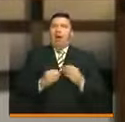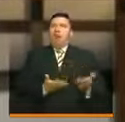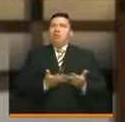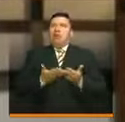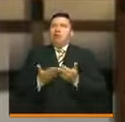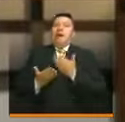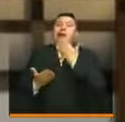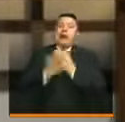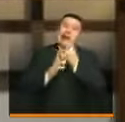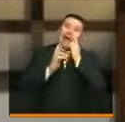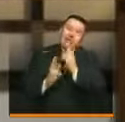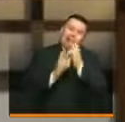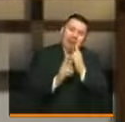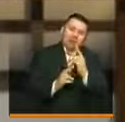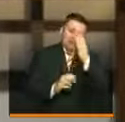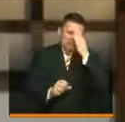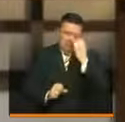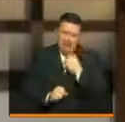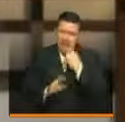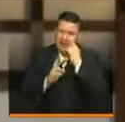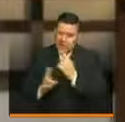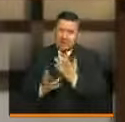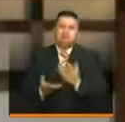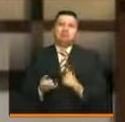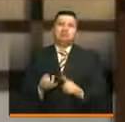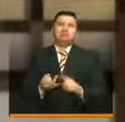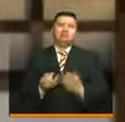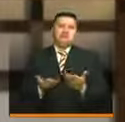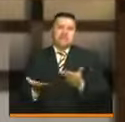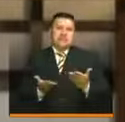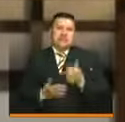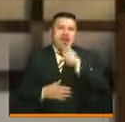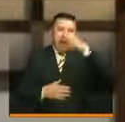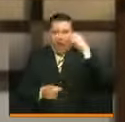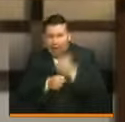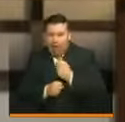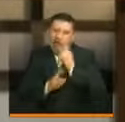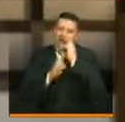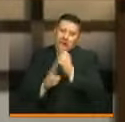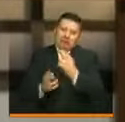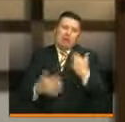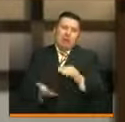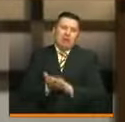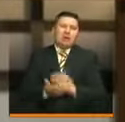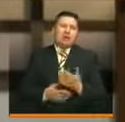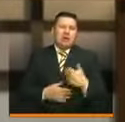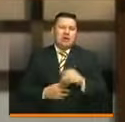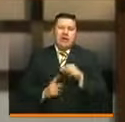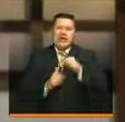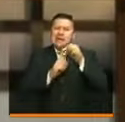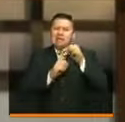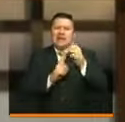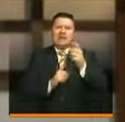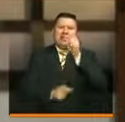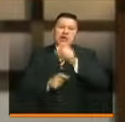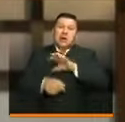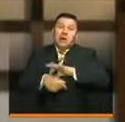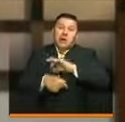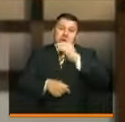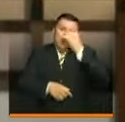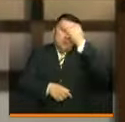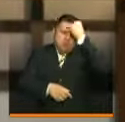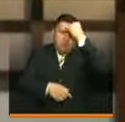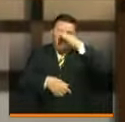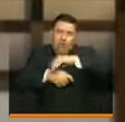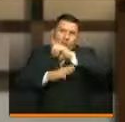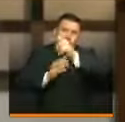ellos nuestro reconocimiento, a las Fuerzas Armadas, a los servicios públicos, a de manera especial al personal hospitalario